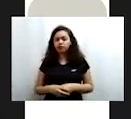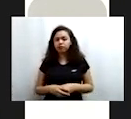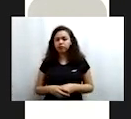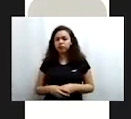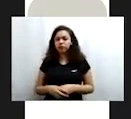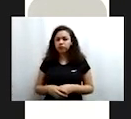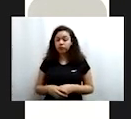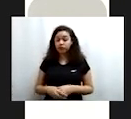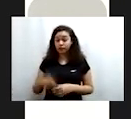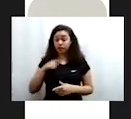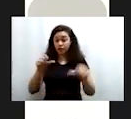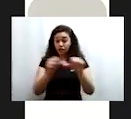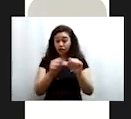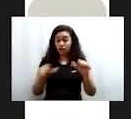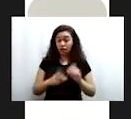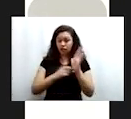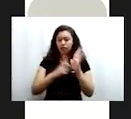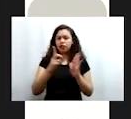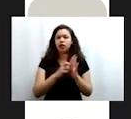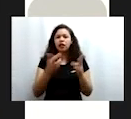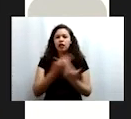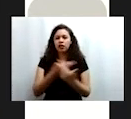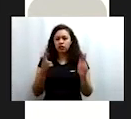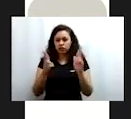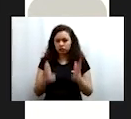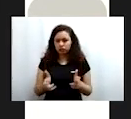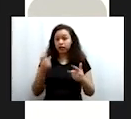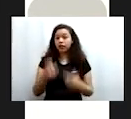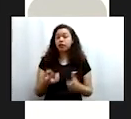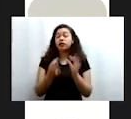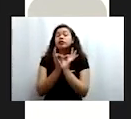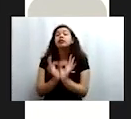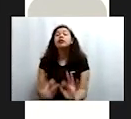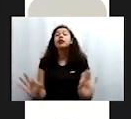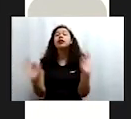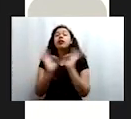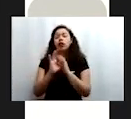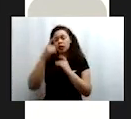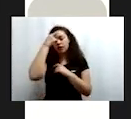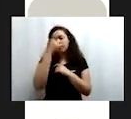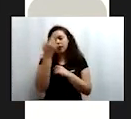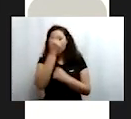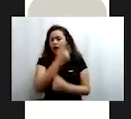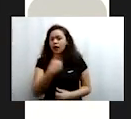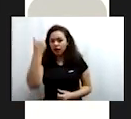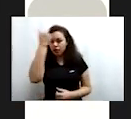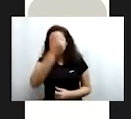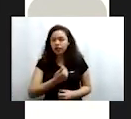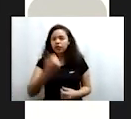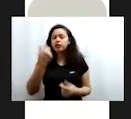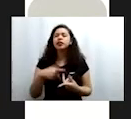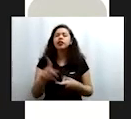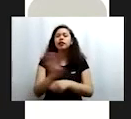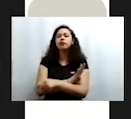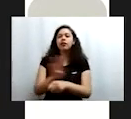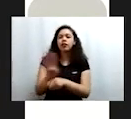este Departamento de Recursos Humanos es prioritario en el análisis de puestos y el beneficio que